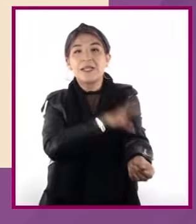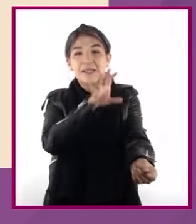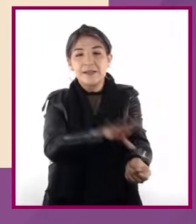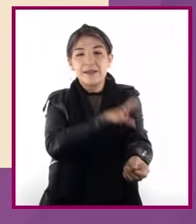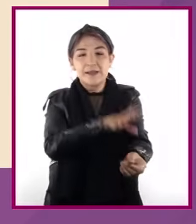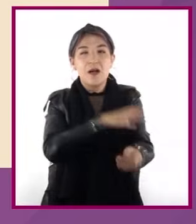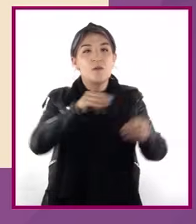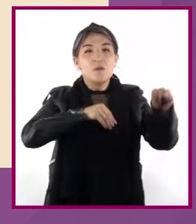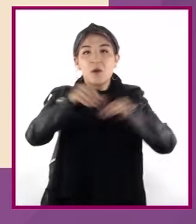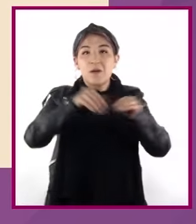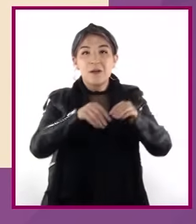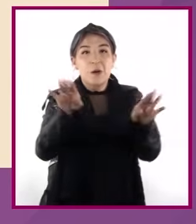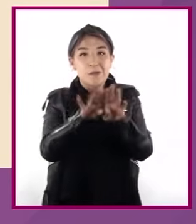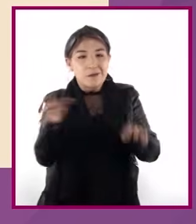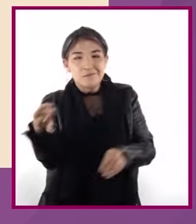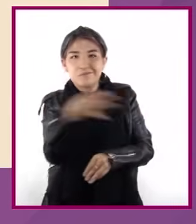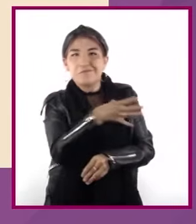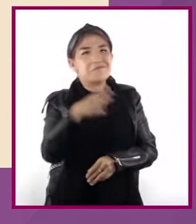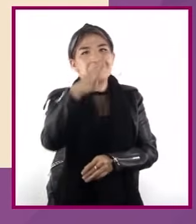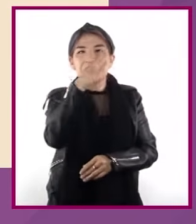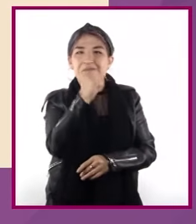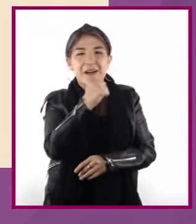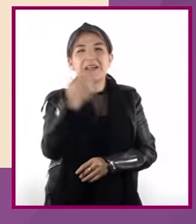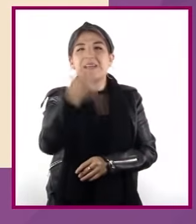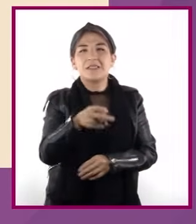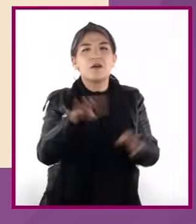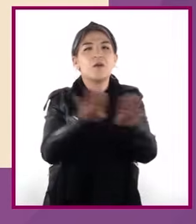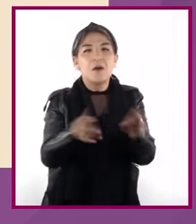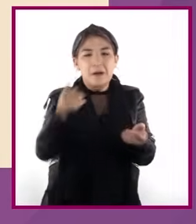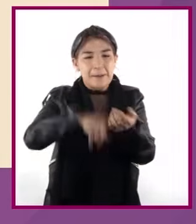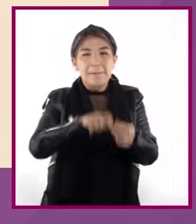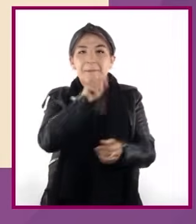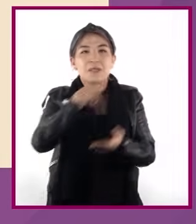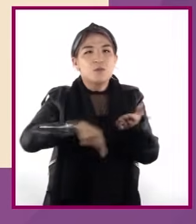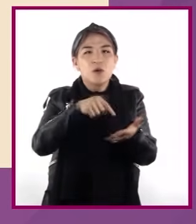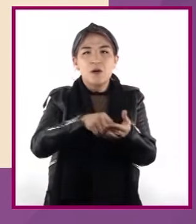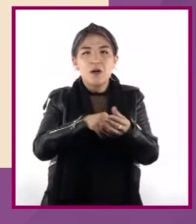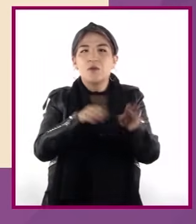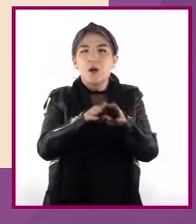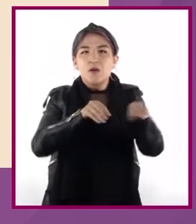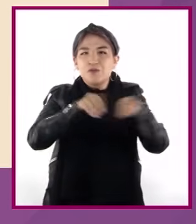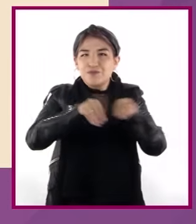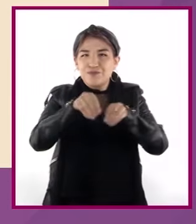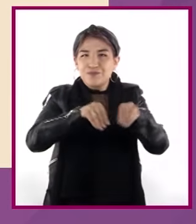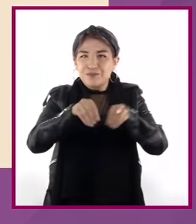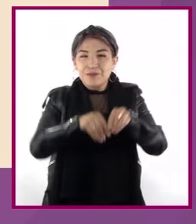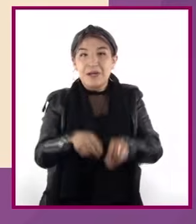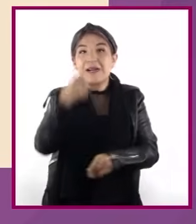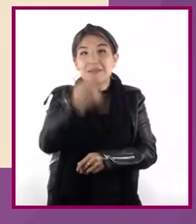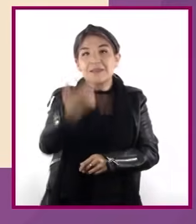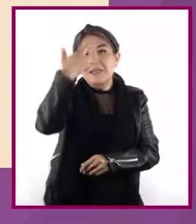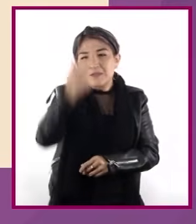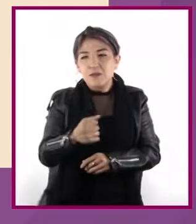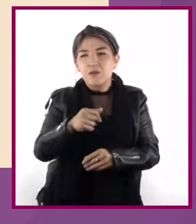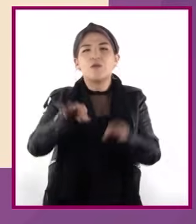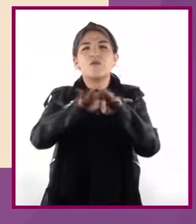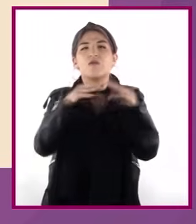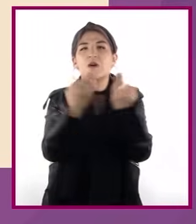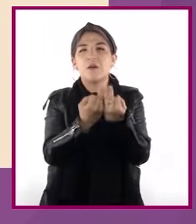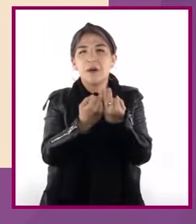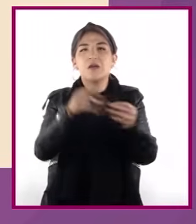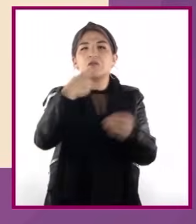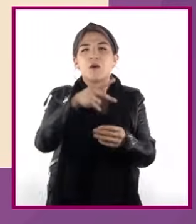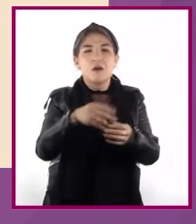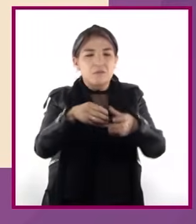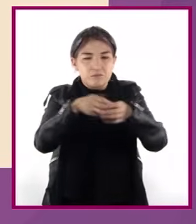no es capaz de vencer a estas fuerzas, solamente vibran en sus posiciones fijas. Por esto, los sólidos tienen una forma y un